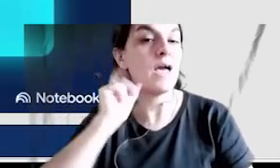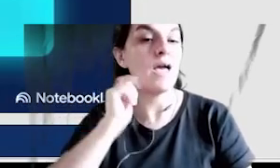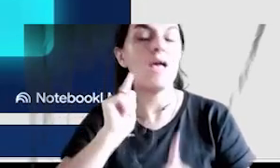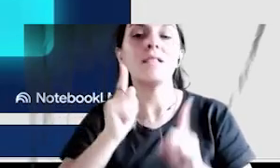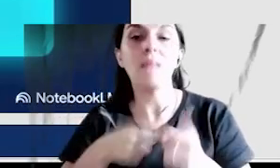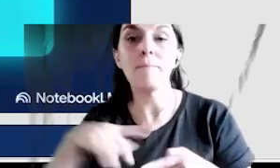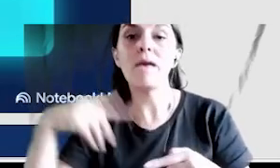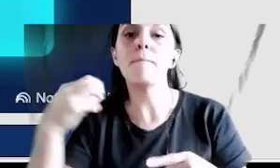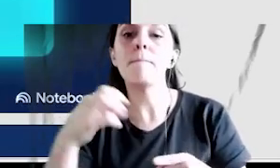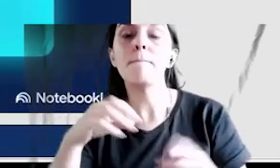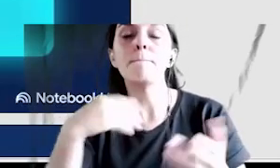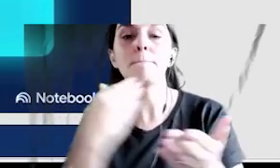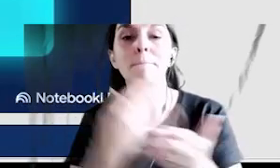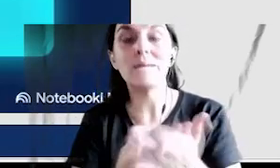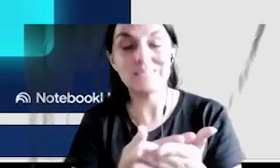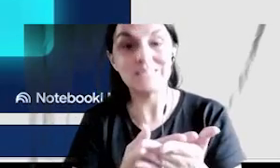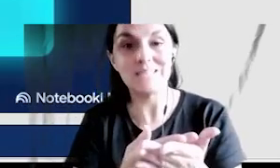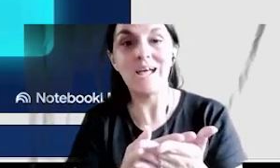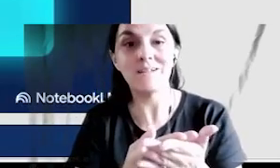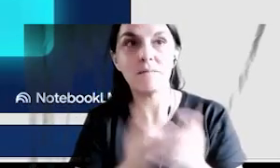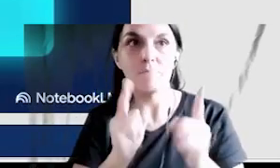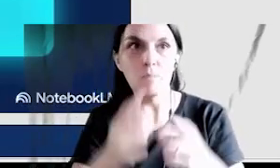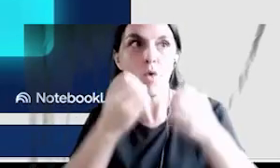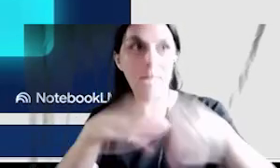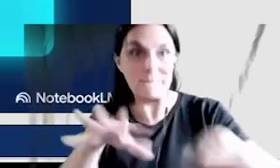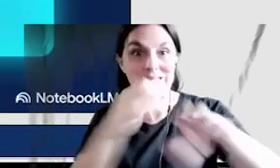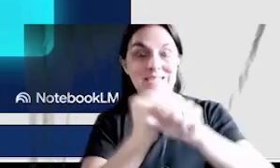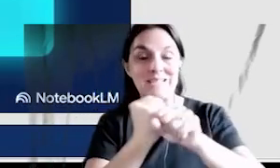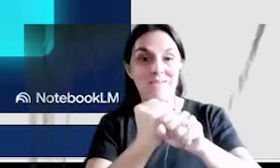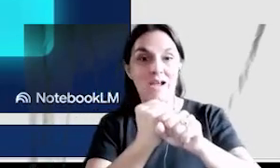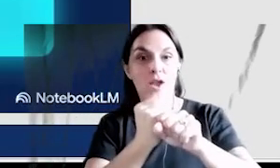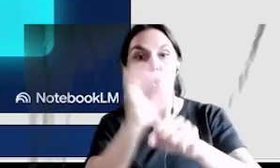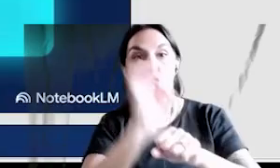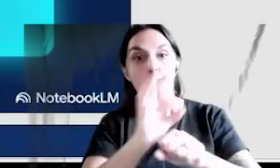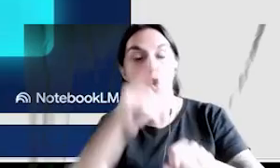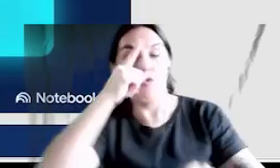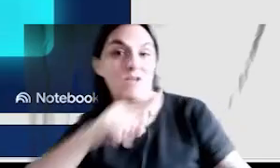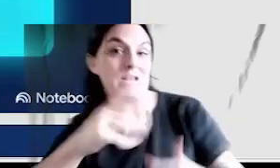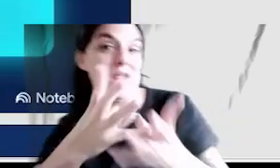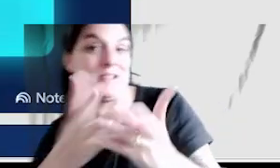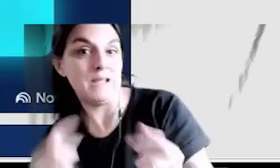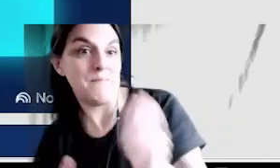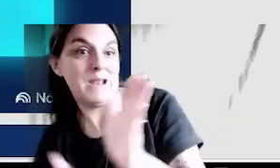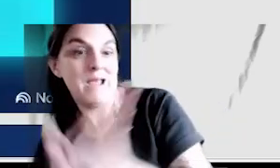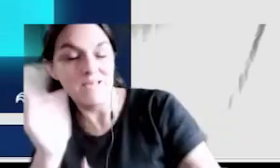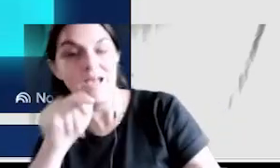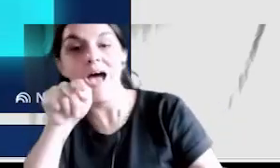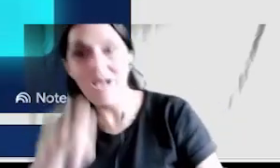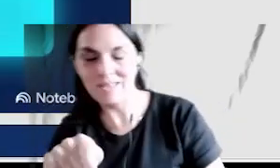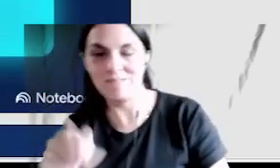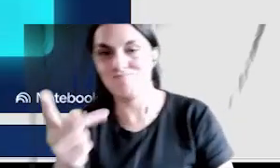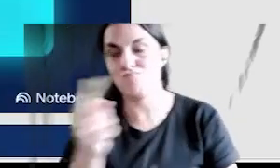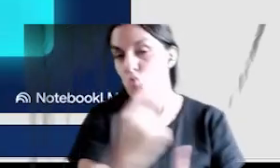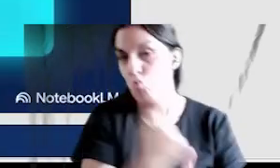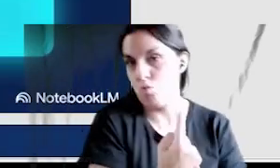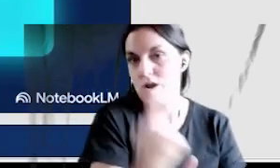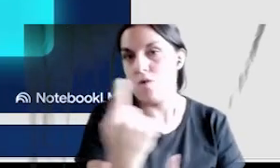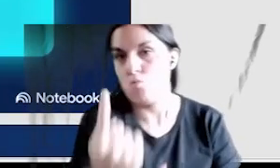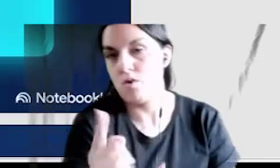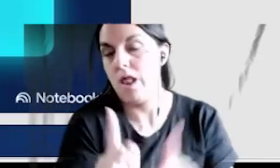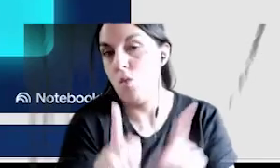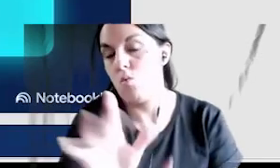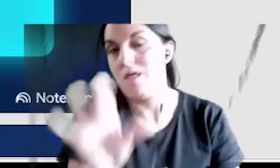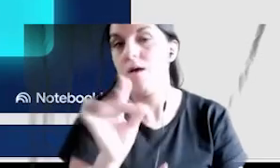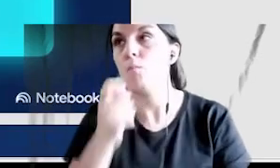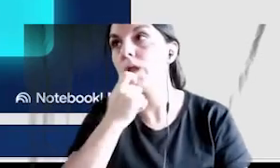presentarlo al inicio de una relación laboral o al final de una relación laboral. Por eso hoy les dije que aquellas personas que se